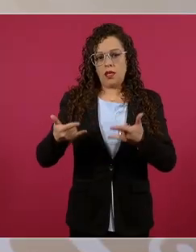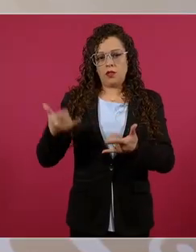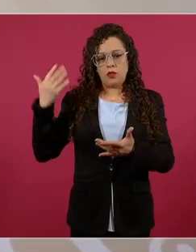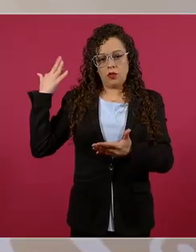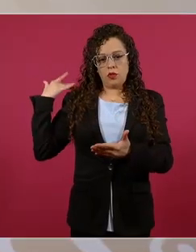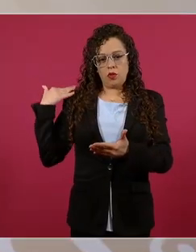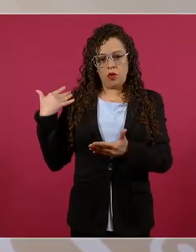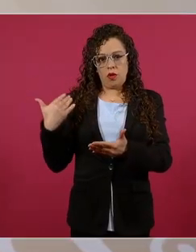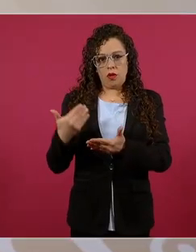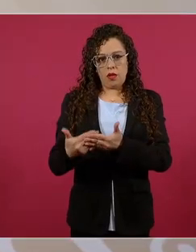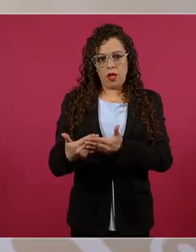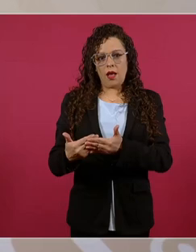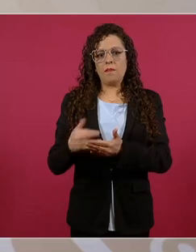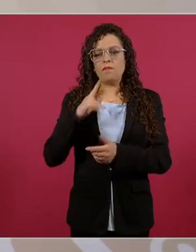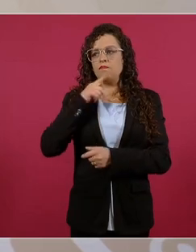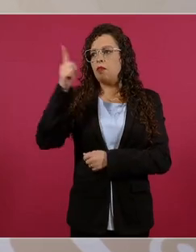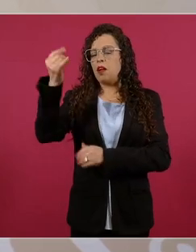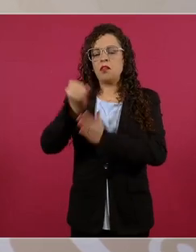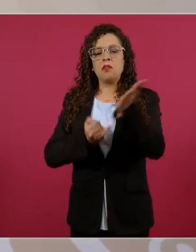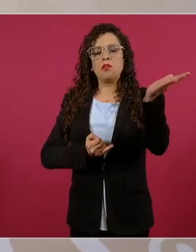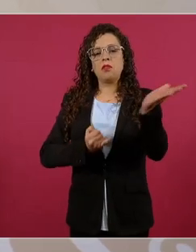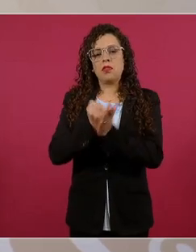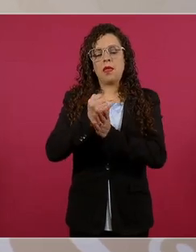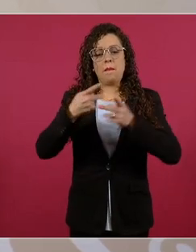a agredirnos.